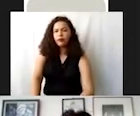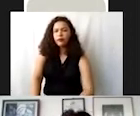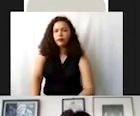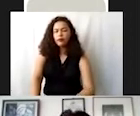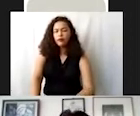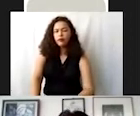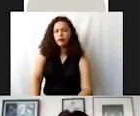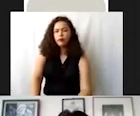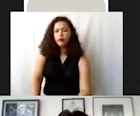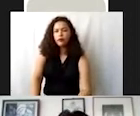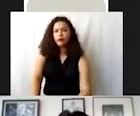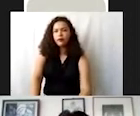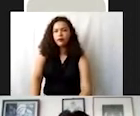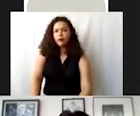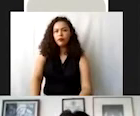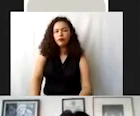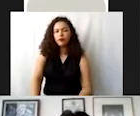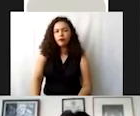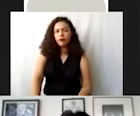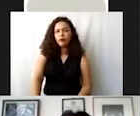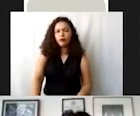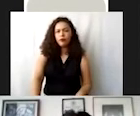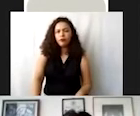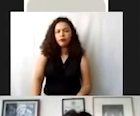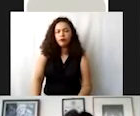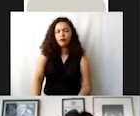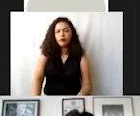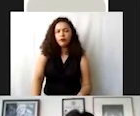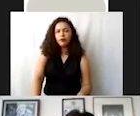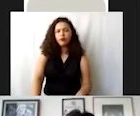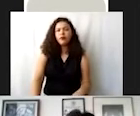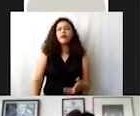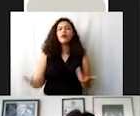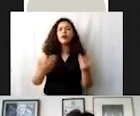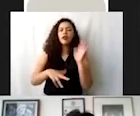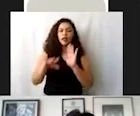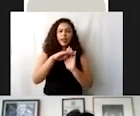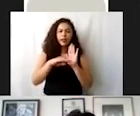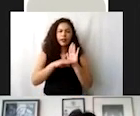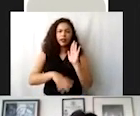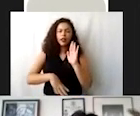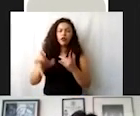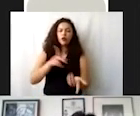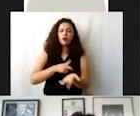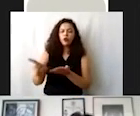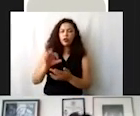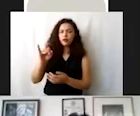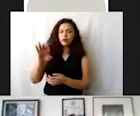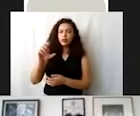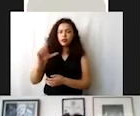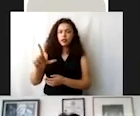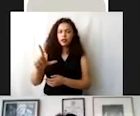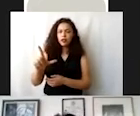El título que le puse aquí a esta parte, los requisitos que debe cumplir un domicilio fiscal, prácticamente no